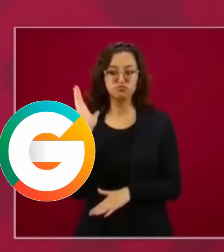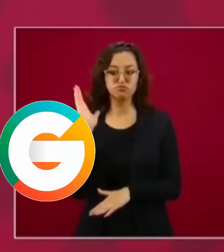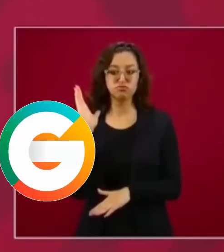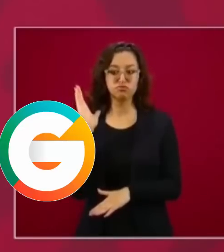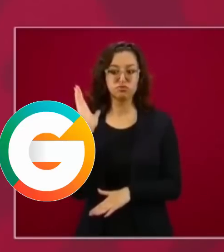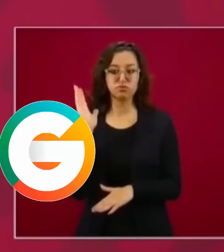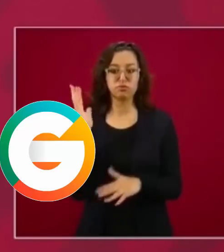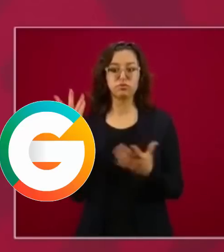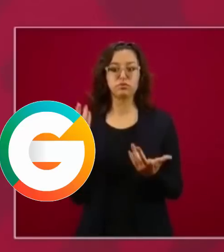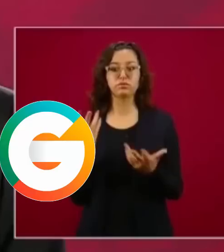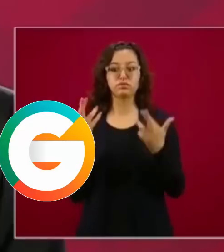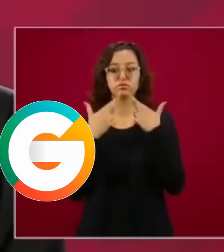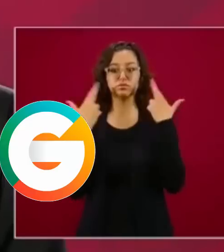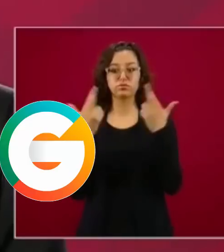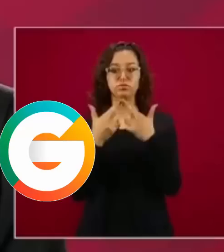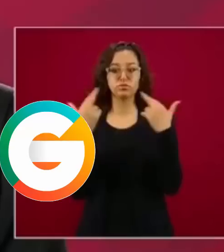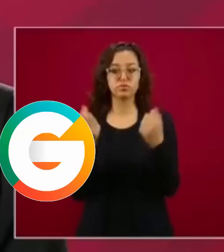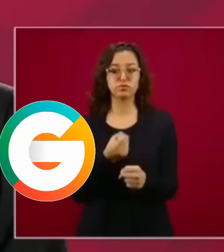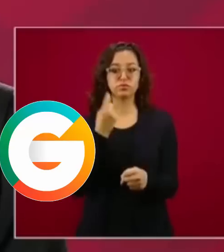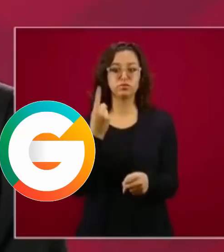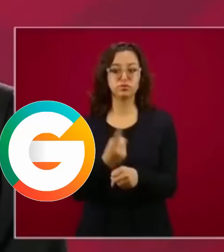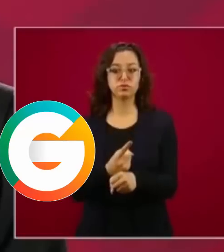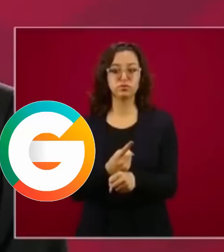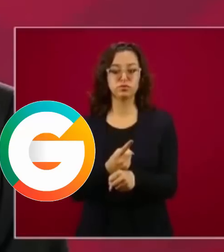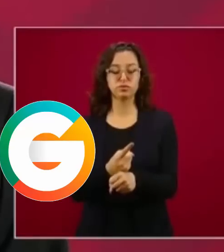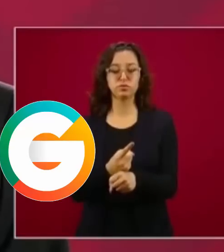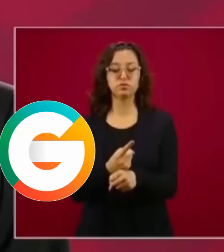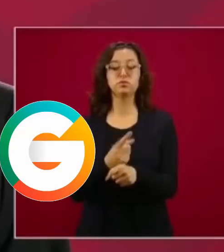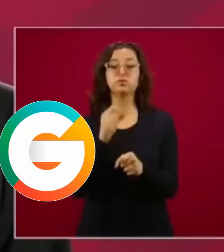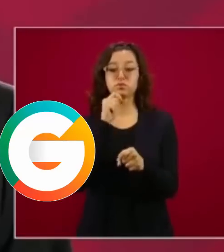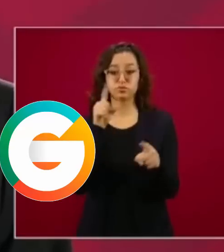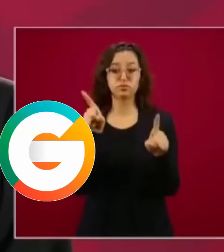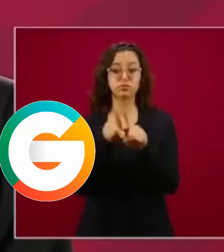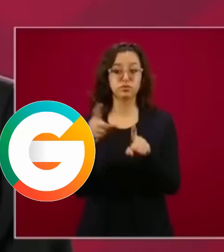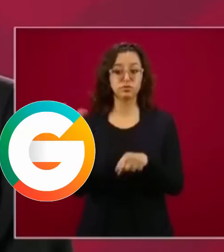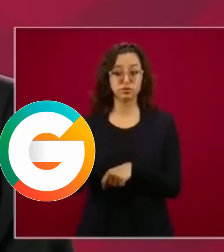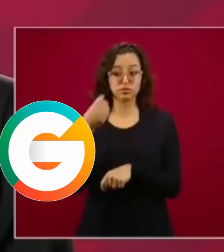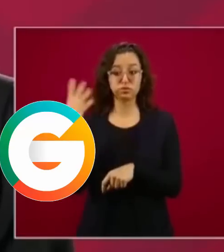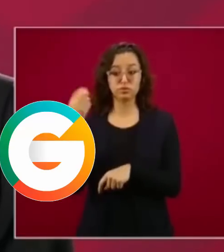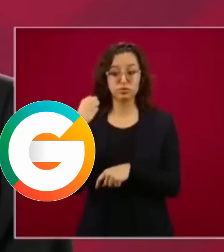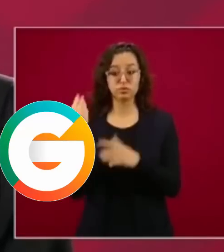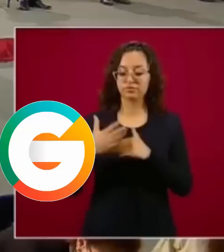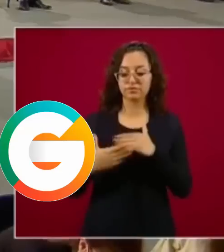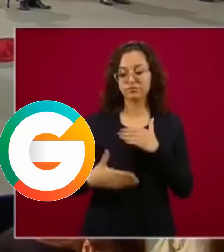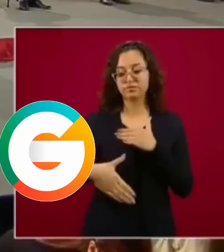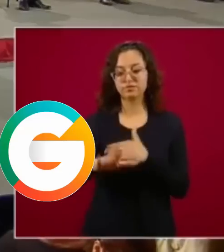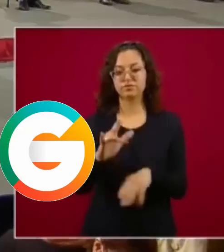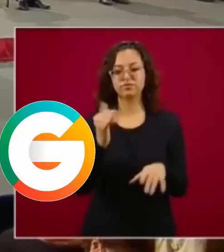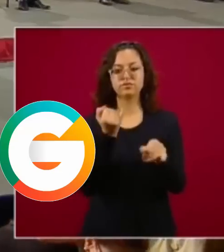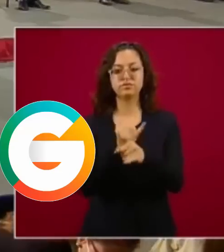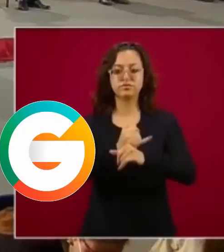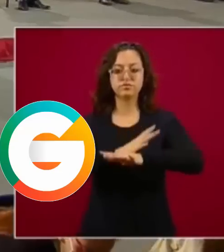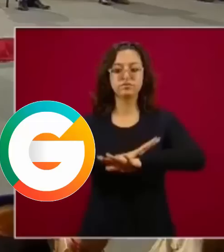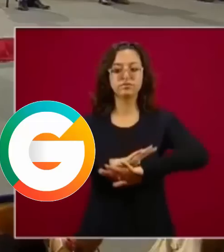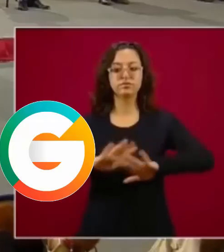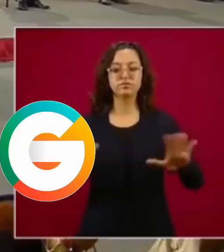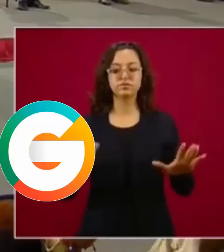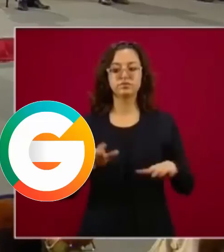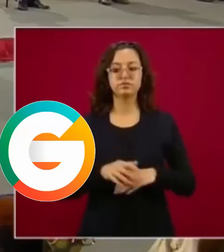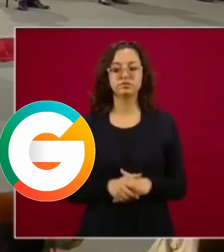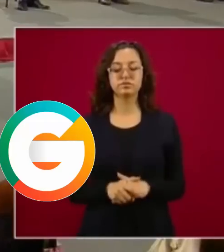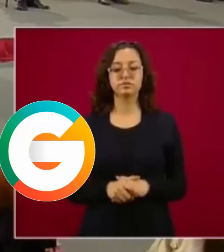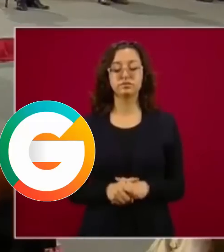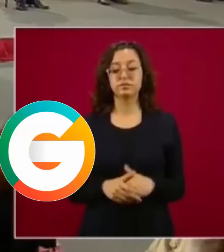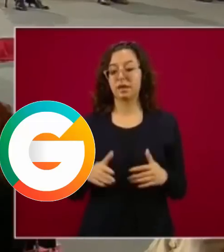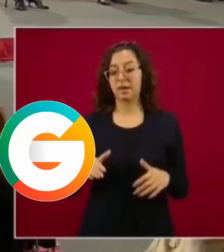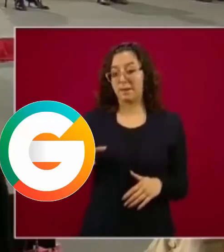las autoridades estatales, aunque existan diferencias públicas notorias con los gobernadores. Acabamos de terminar la reunión